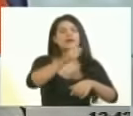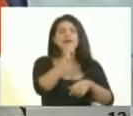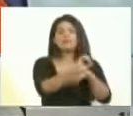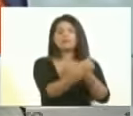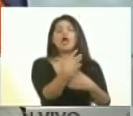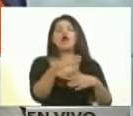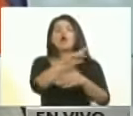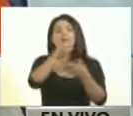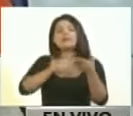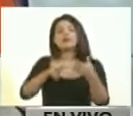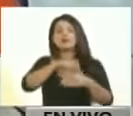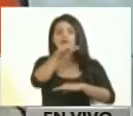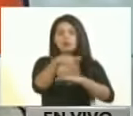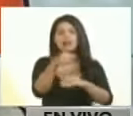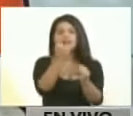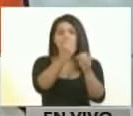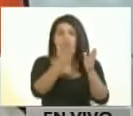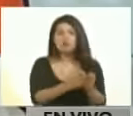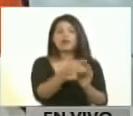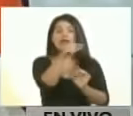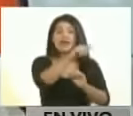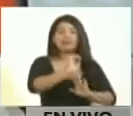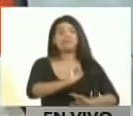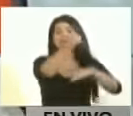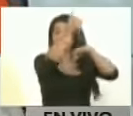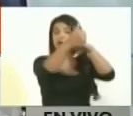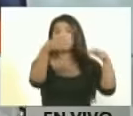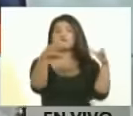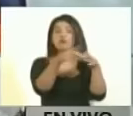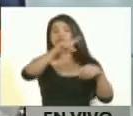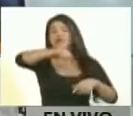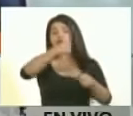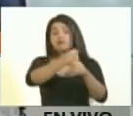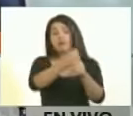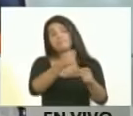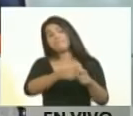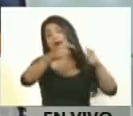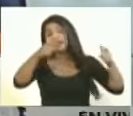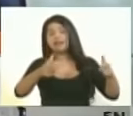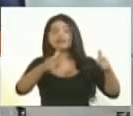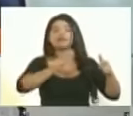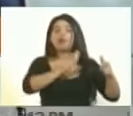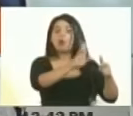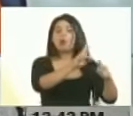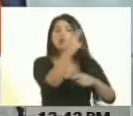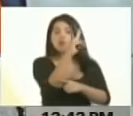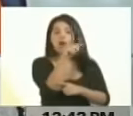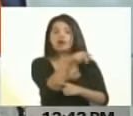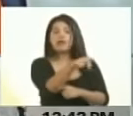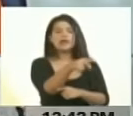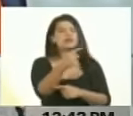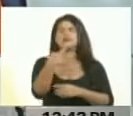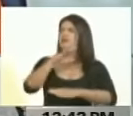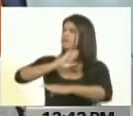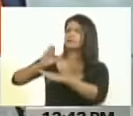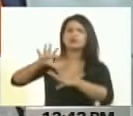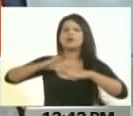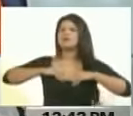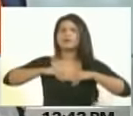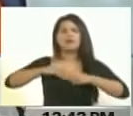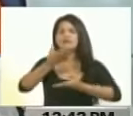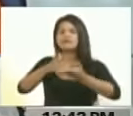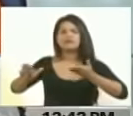de los Trabajadores. Es la organización sindical más grande del Uruguay. Condenó este golpe en